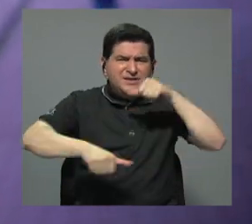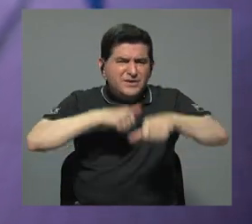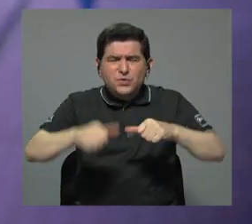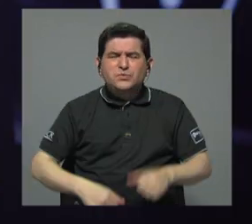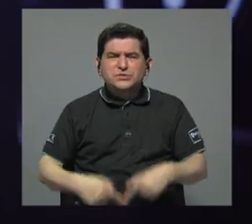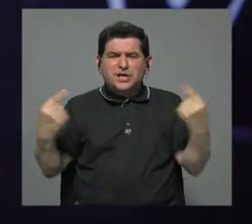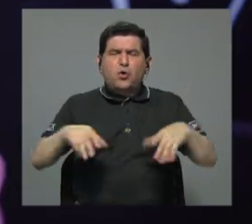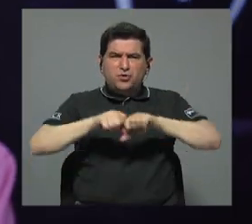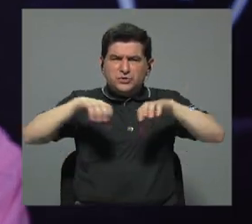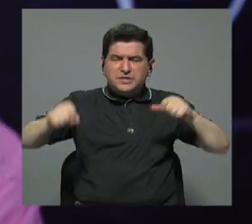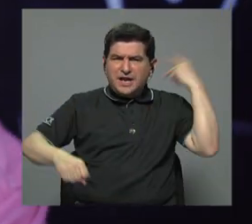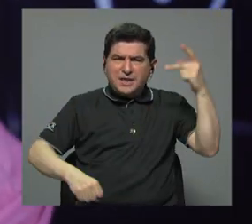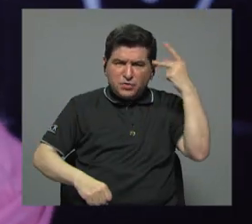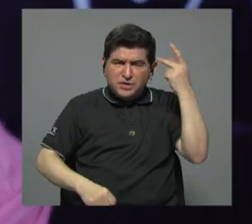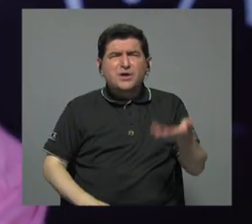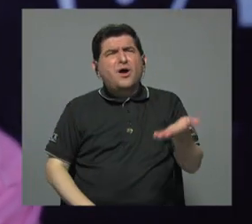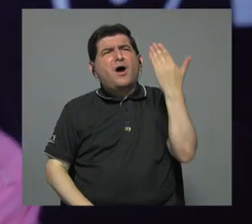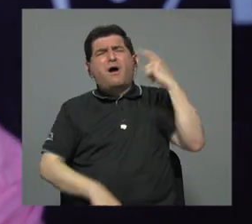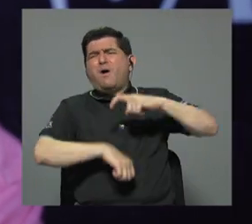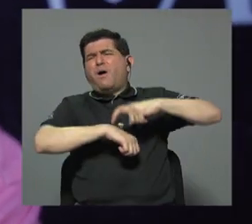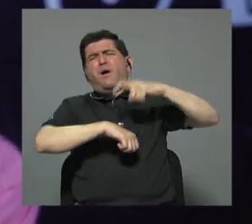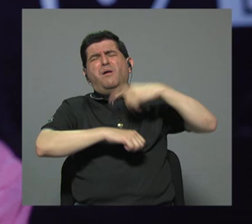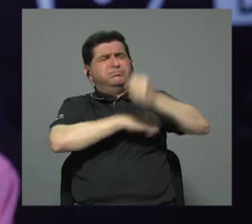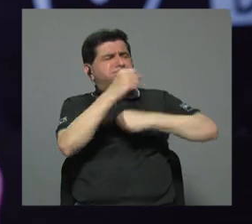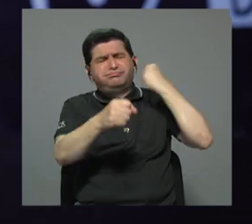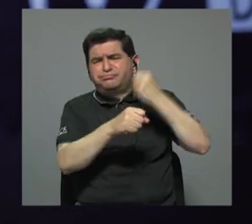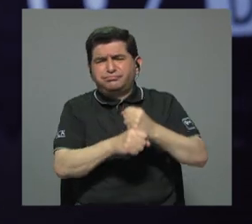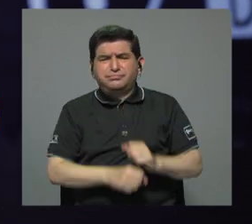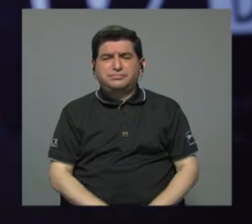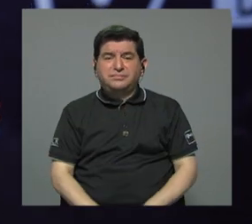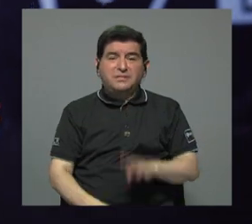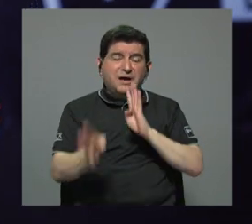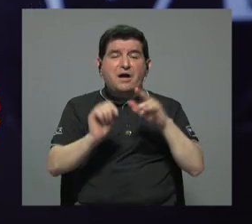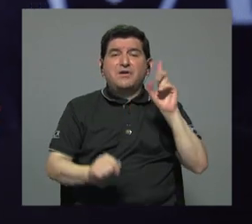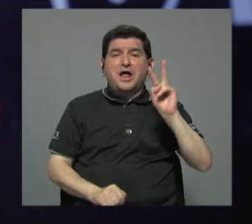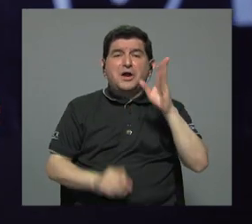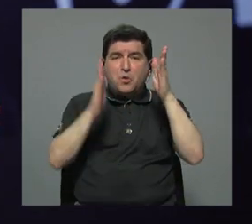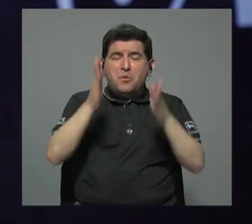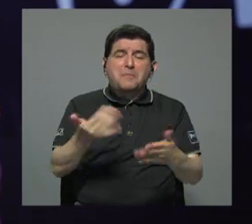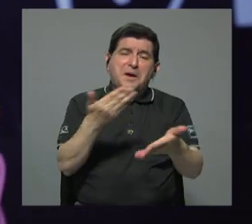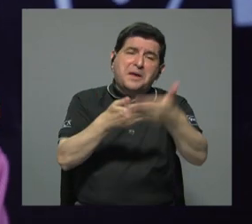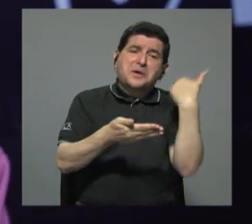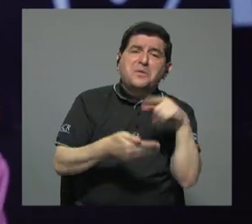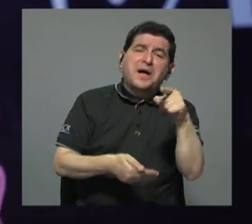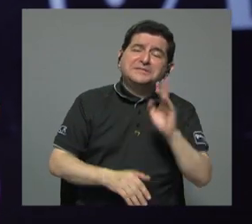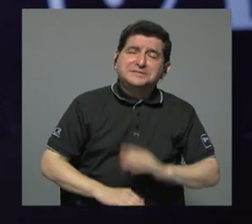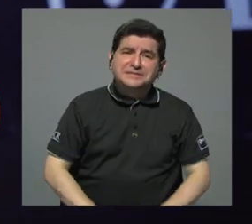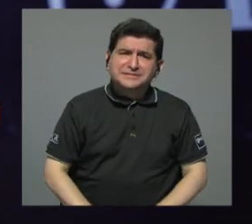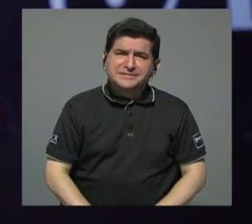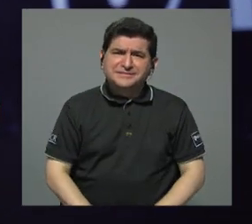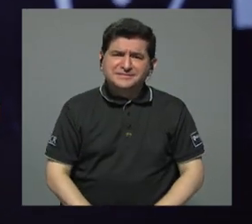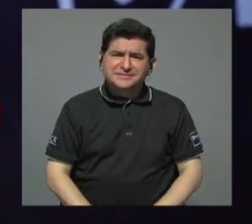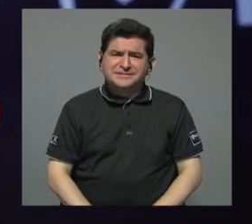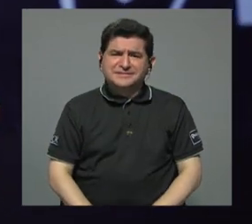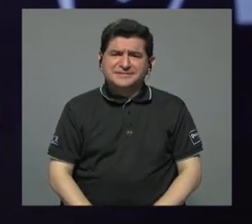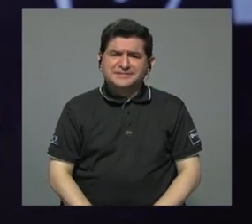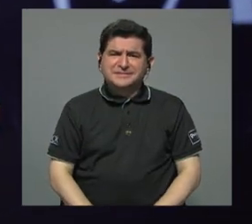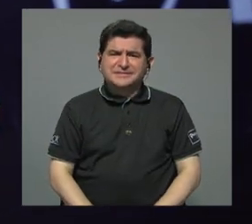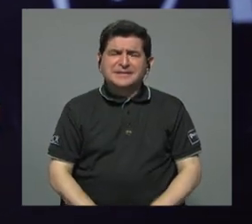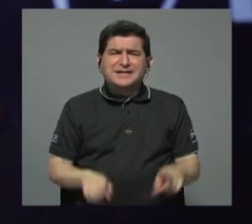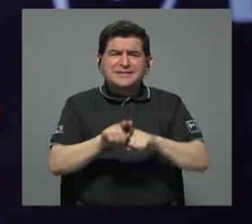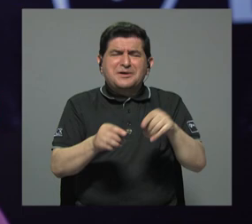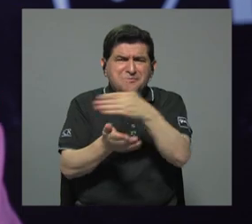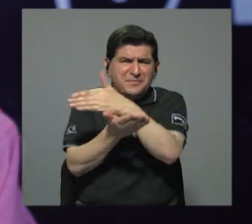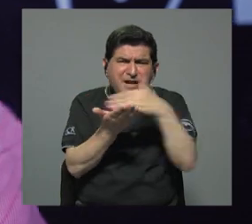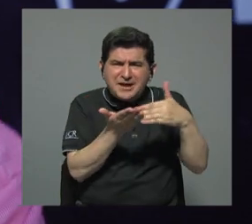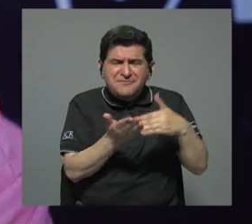esto viene de hace años y que allí toda la s estamos hablando de compañeros que porque como las aduanas las habaneras